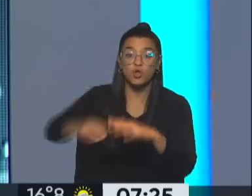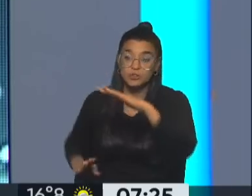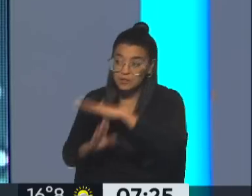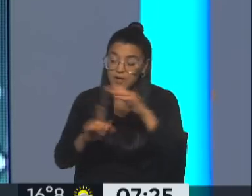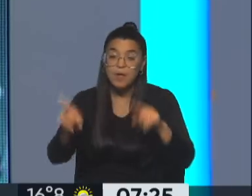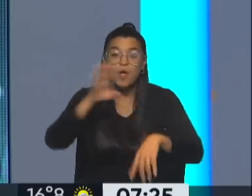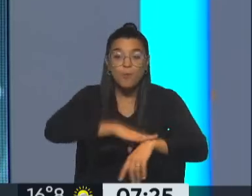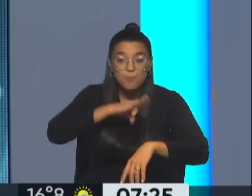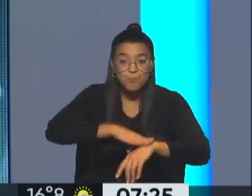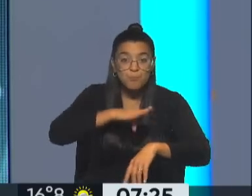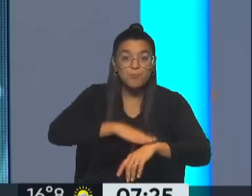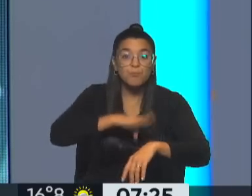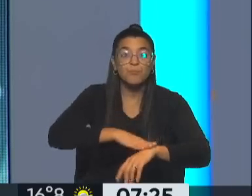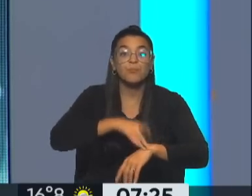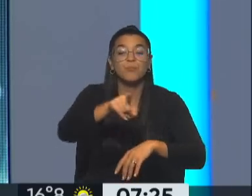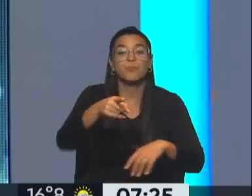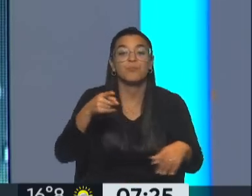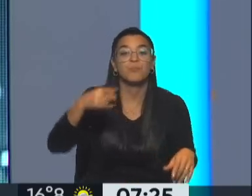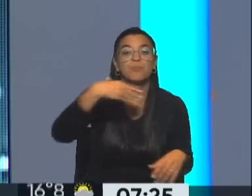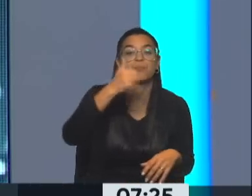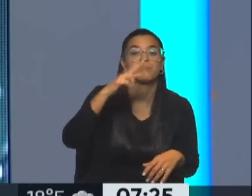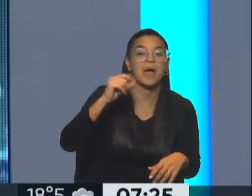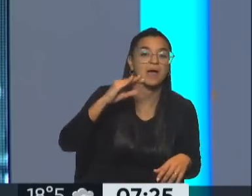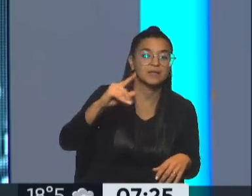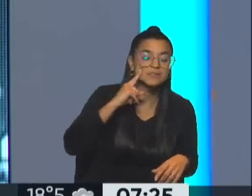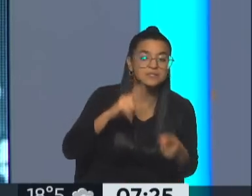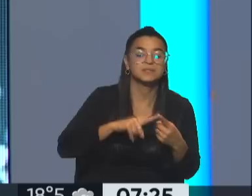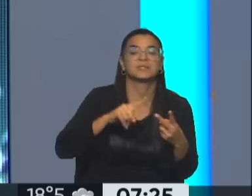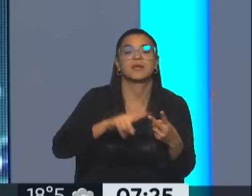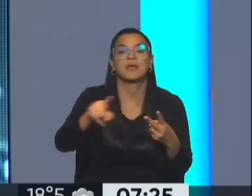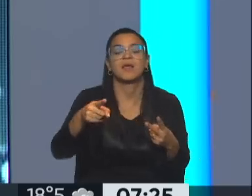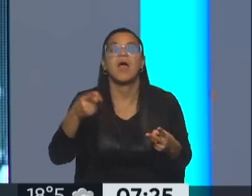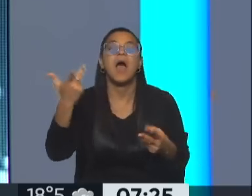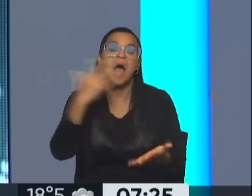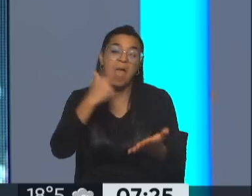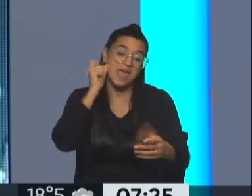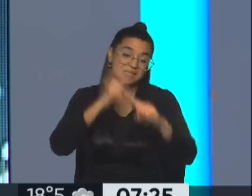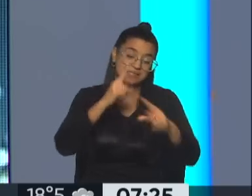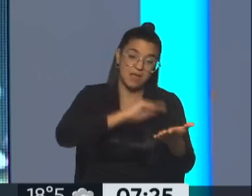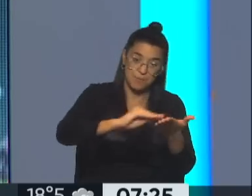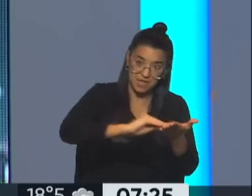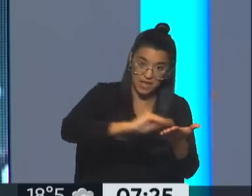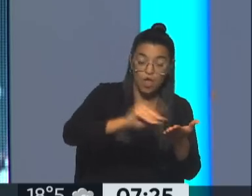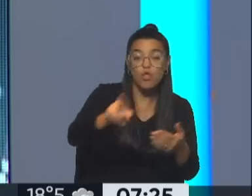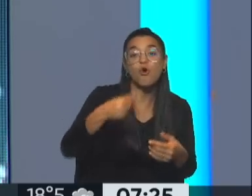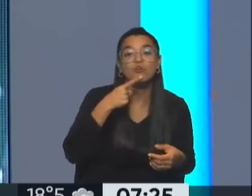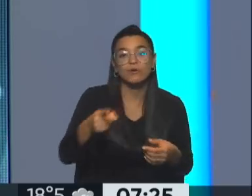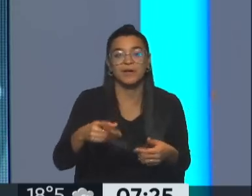momento en el cual Héctor Marchi, ex administrador de la Corte Suprema de Justicia de la Nación,